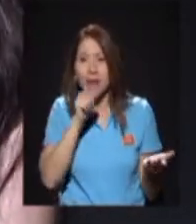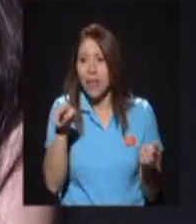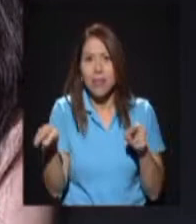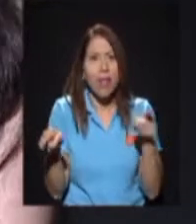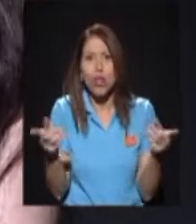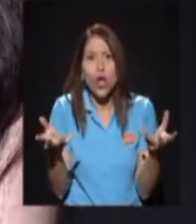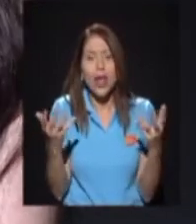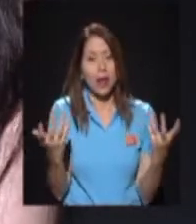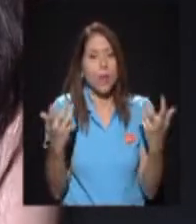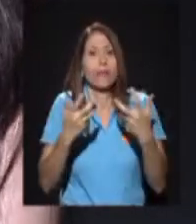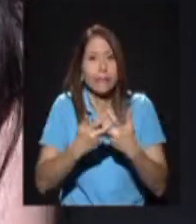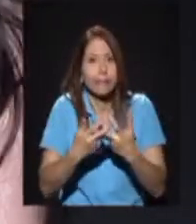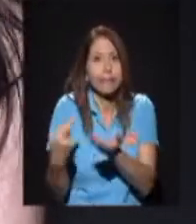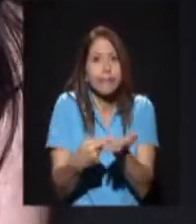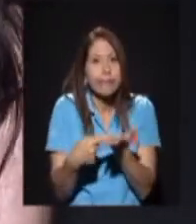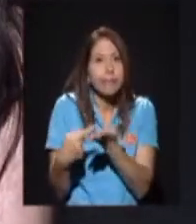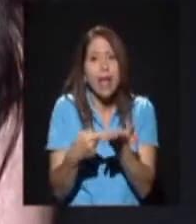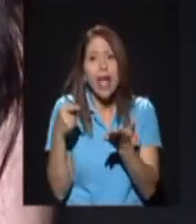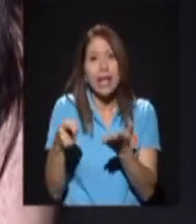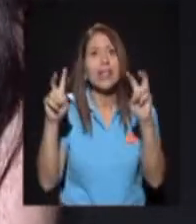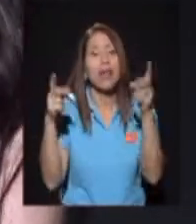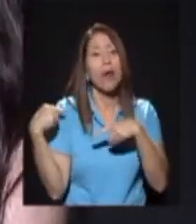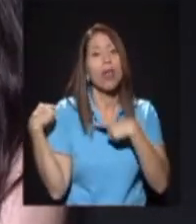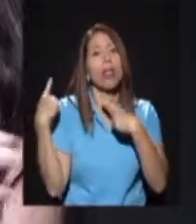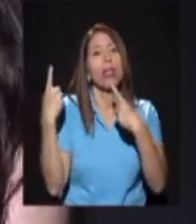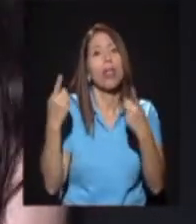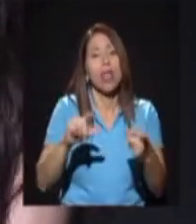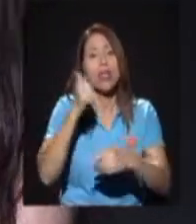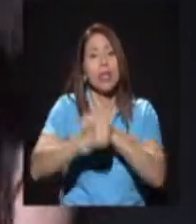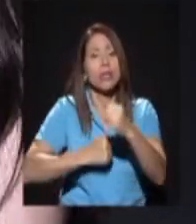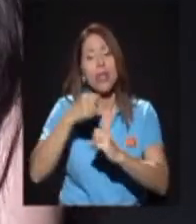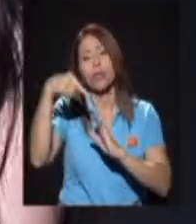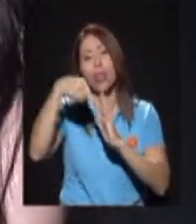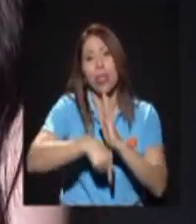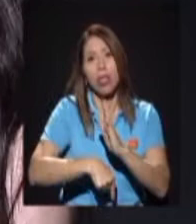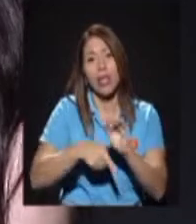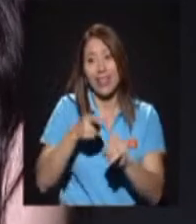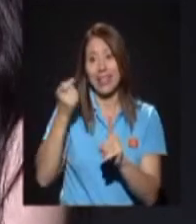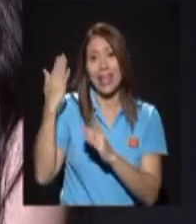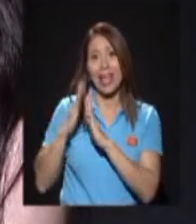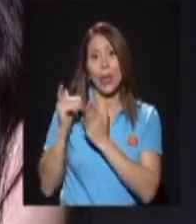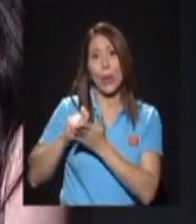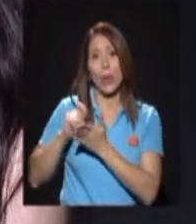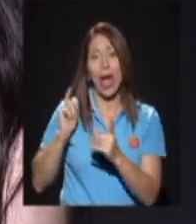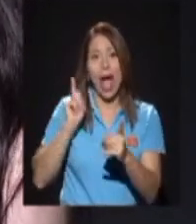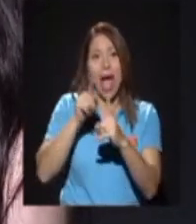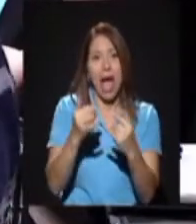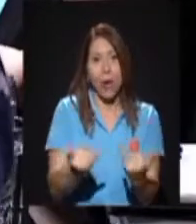hablar entre sí, y que es un tema que se ha venido agravando a lo largo de los 10 años, desde que escribimos el libro ahora.